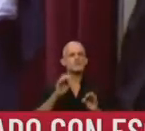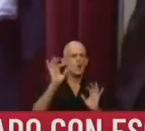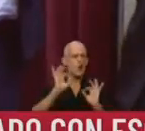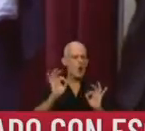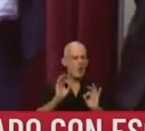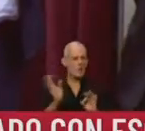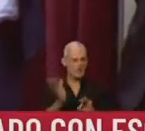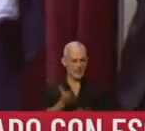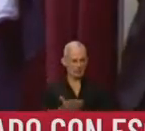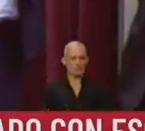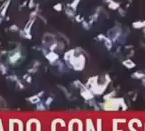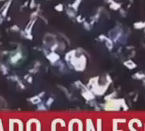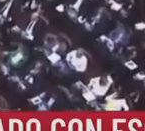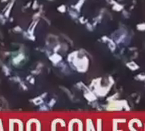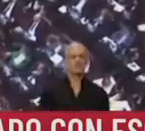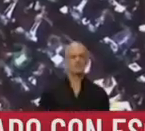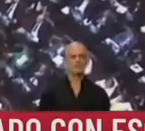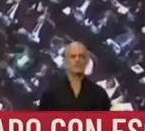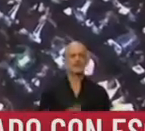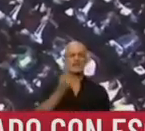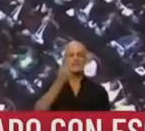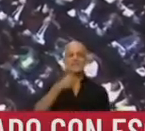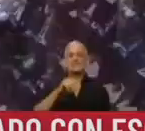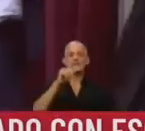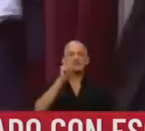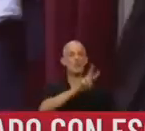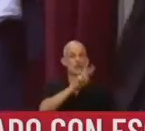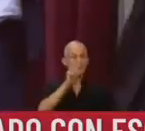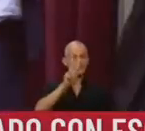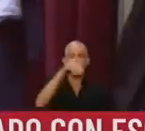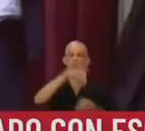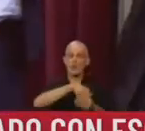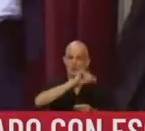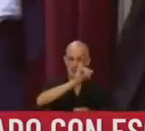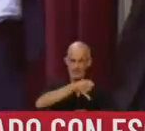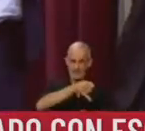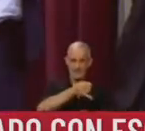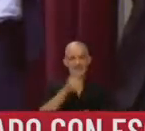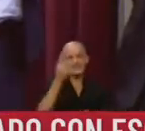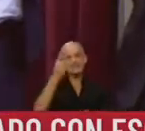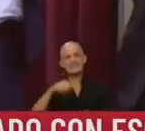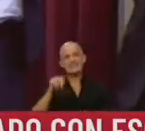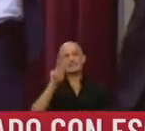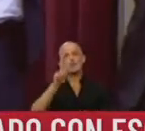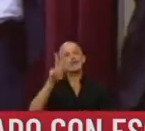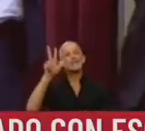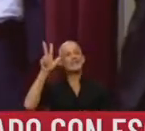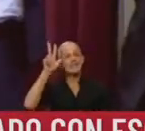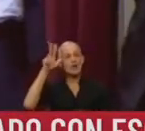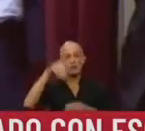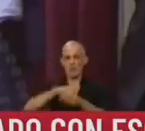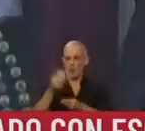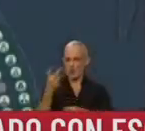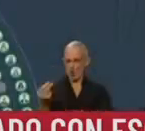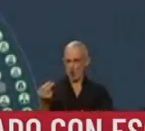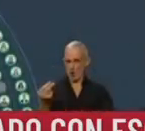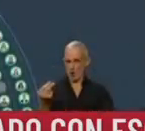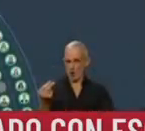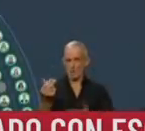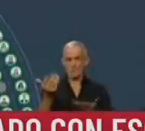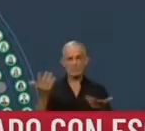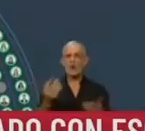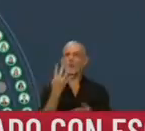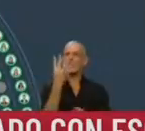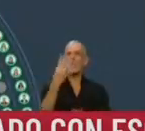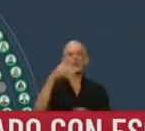dialogar. Hay que bajarse un poquito, ¿no?, del pedestal. Hay que dejar la soberbia de lado. Hay que conversar. Ahora,